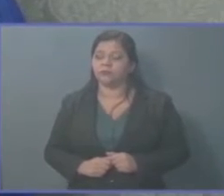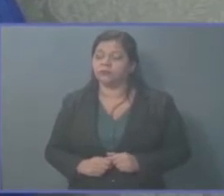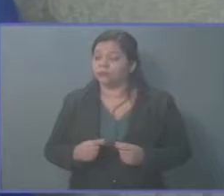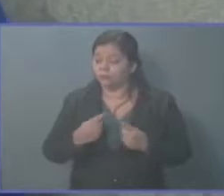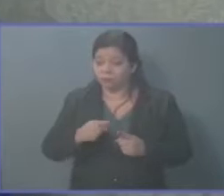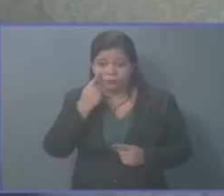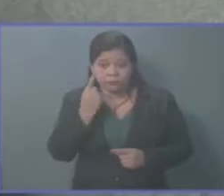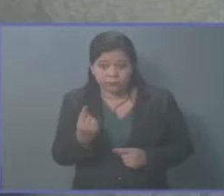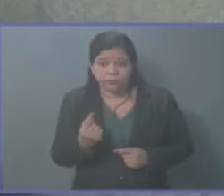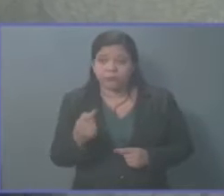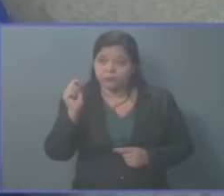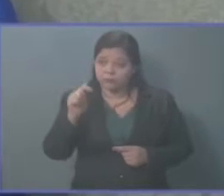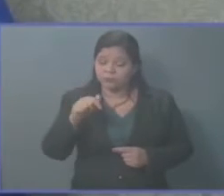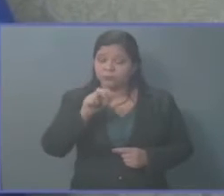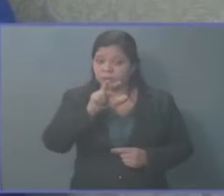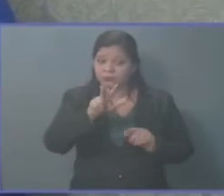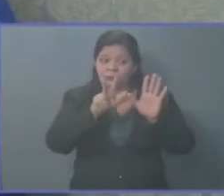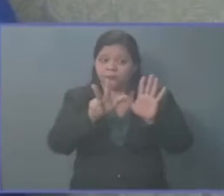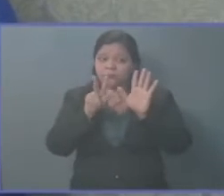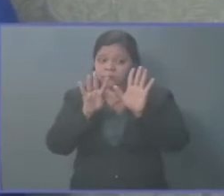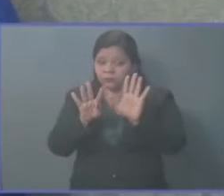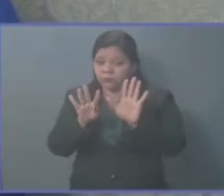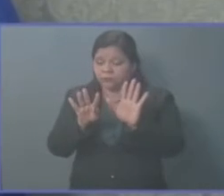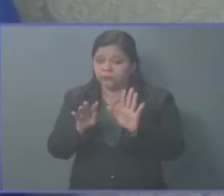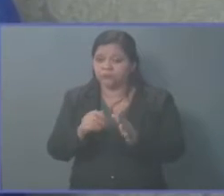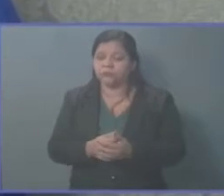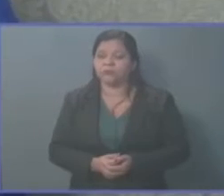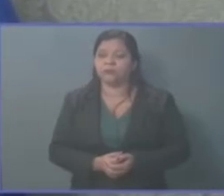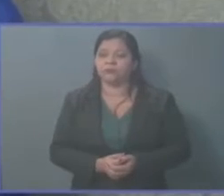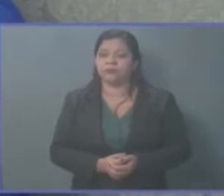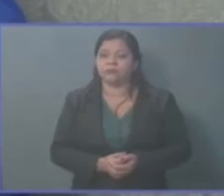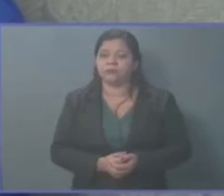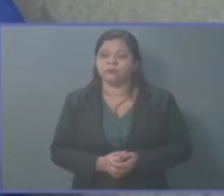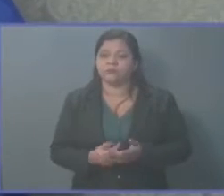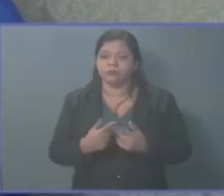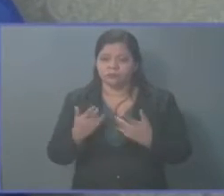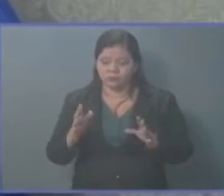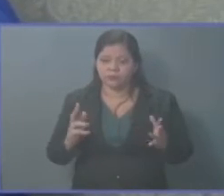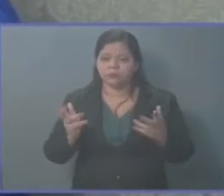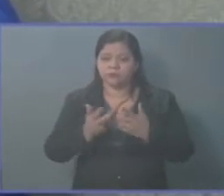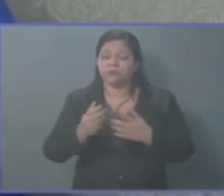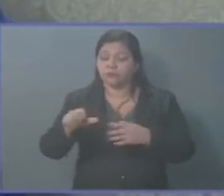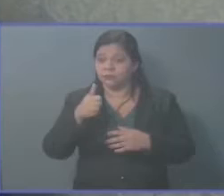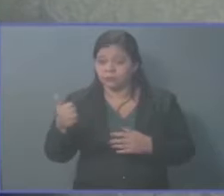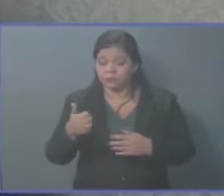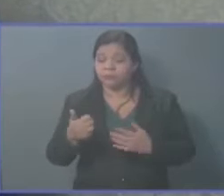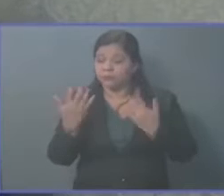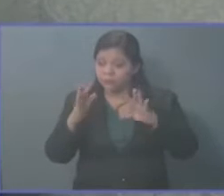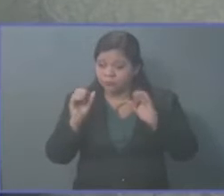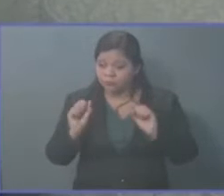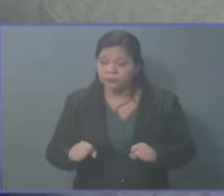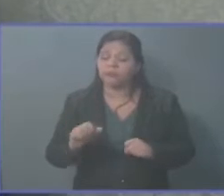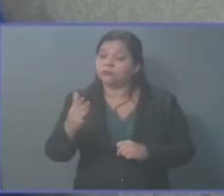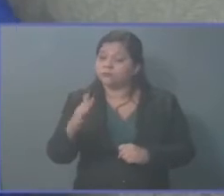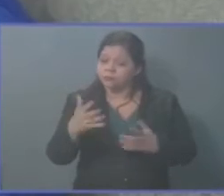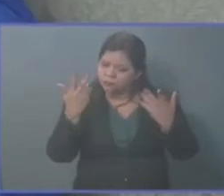Pero miren, ahí estaban esos 389. Y quizás Dios ha puesto la oportunidad de que podamos utilizarlos, pero